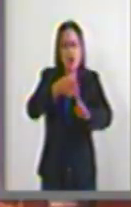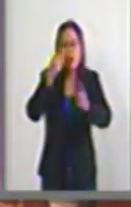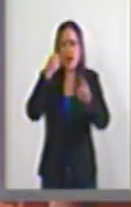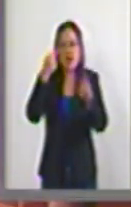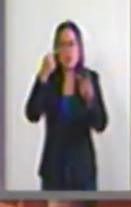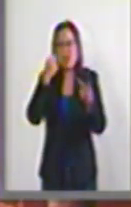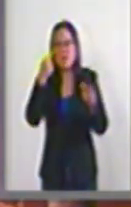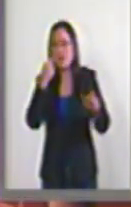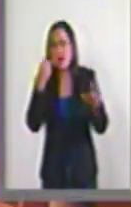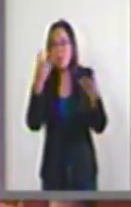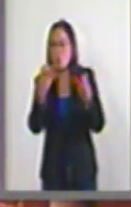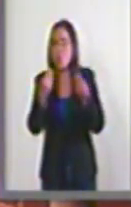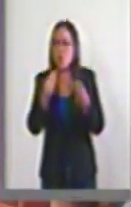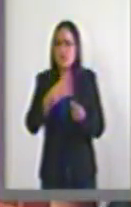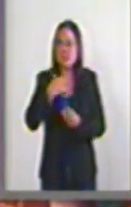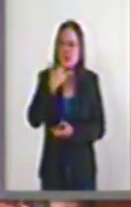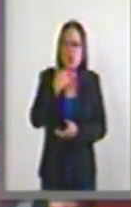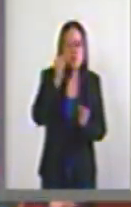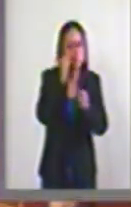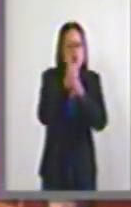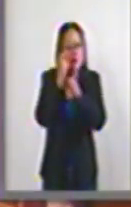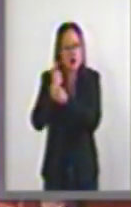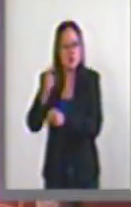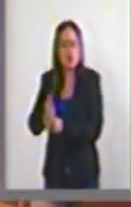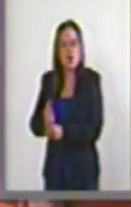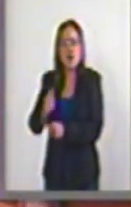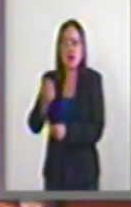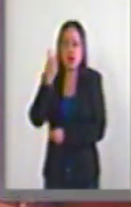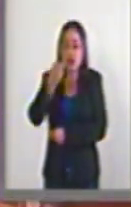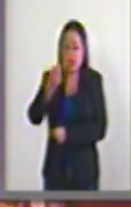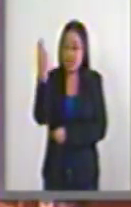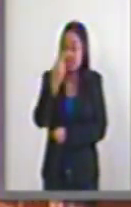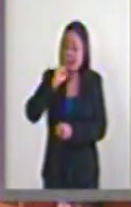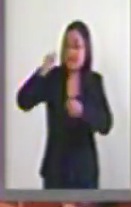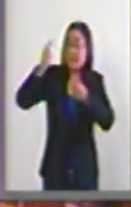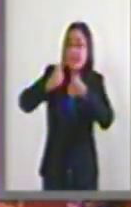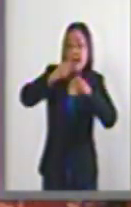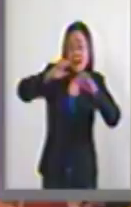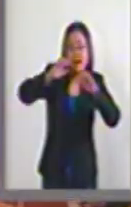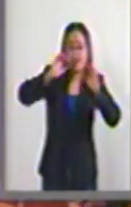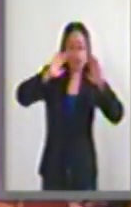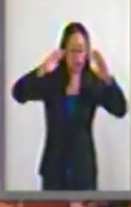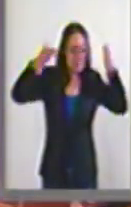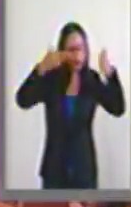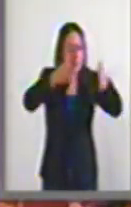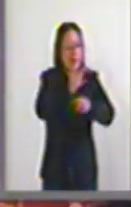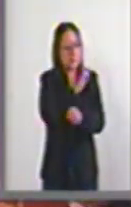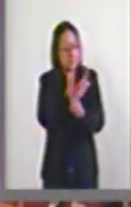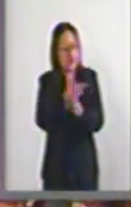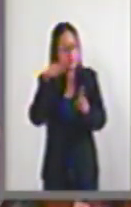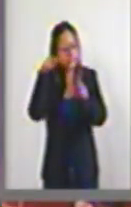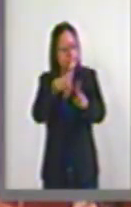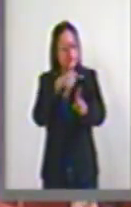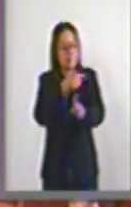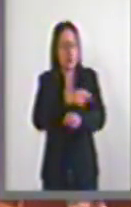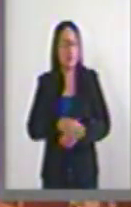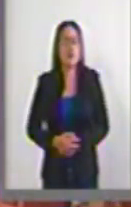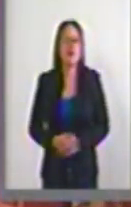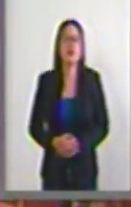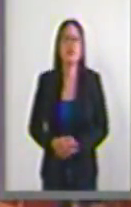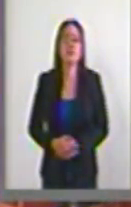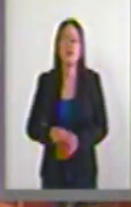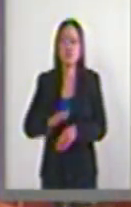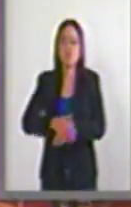señalamientos por actos de corrupción que requiere una atención focalizada. En este andamiaje de combate